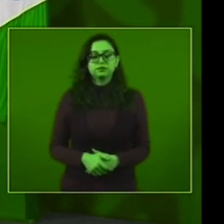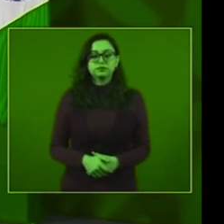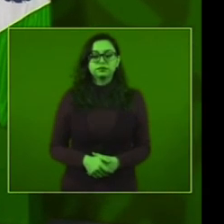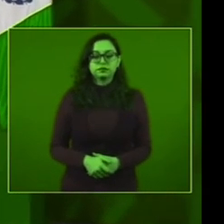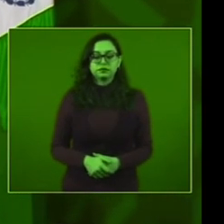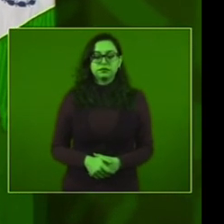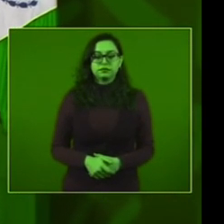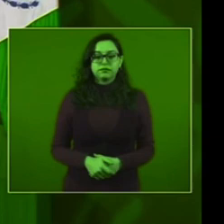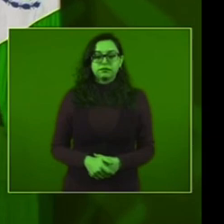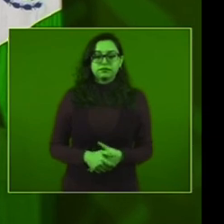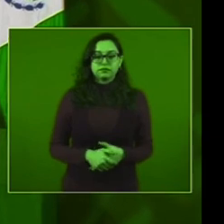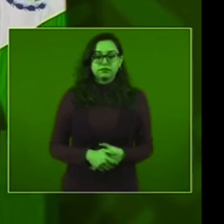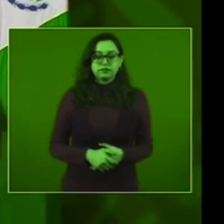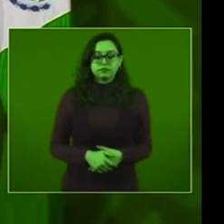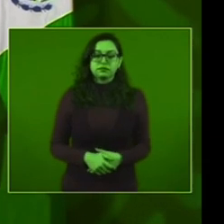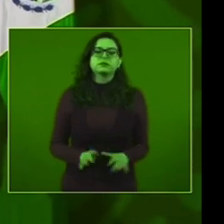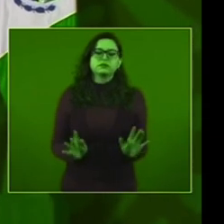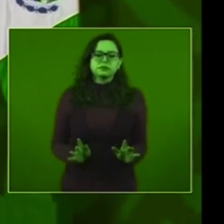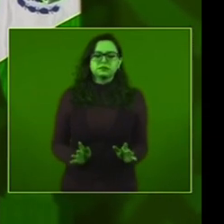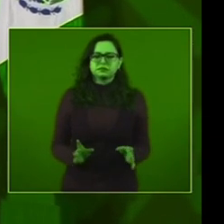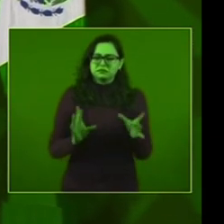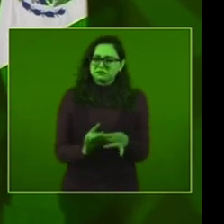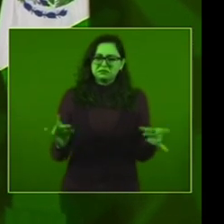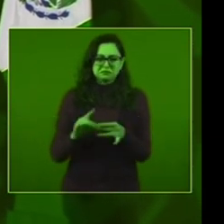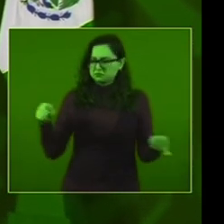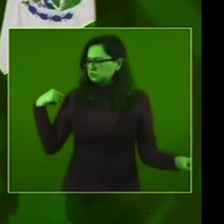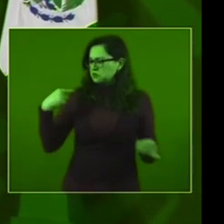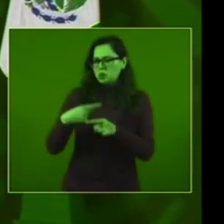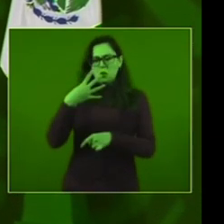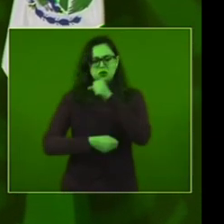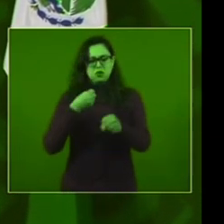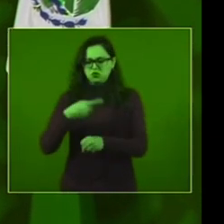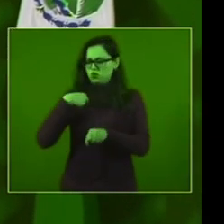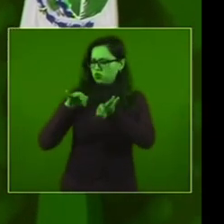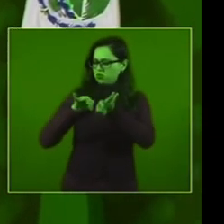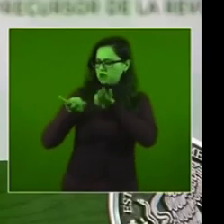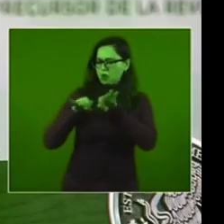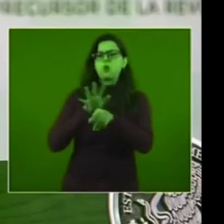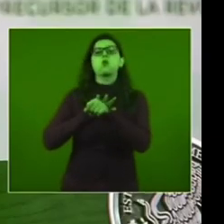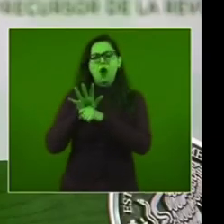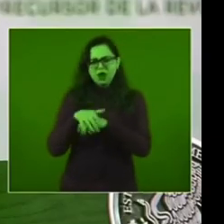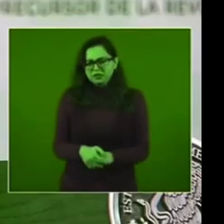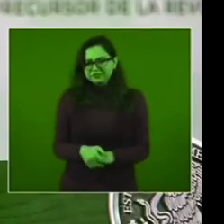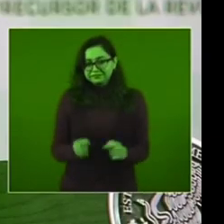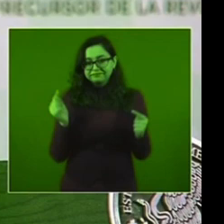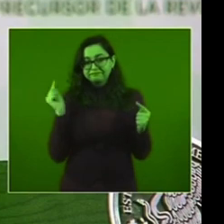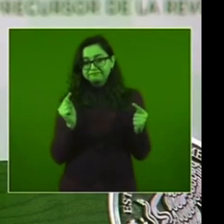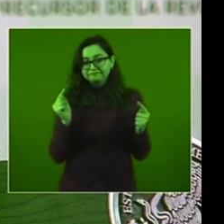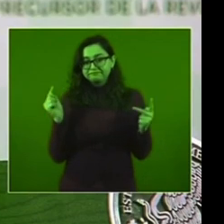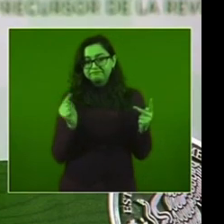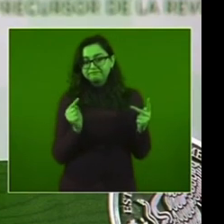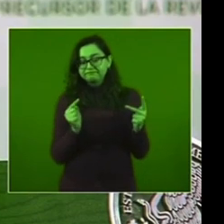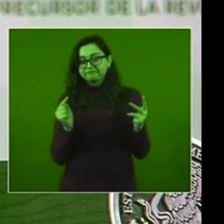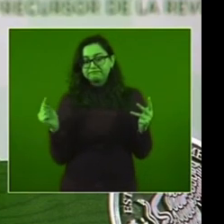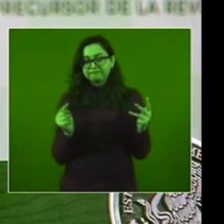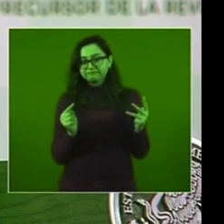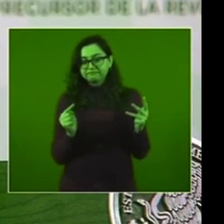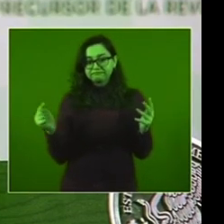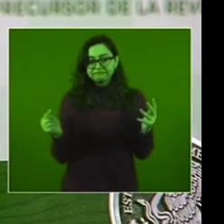y vamos a puntualizar todo realizado que consideres bastante Y sobre todo En beneficio